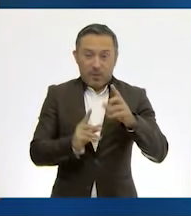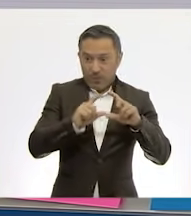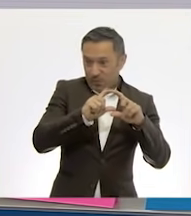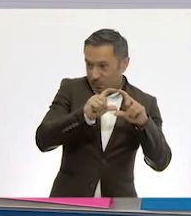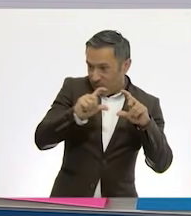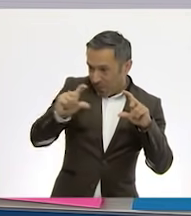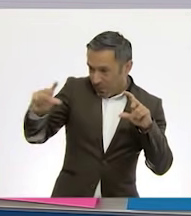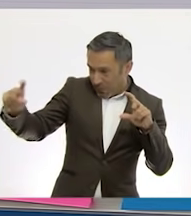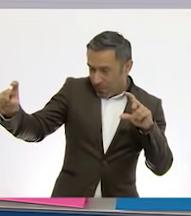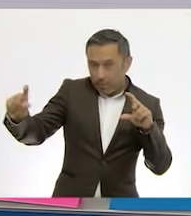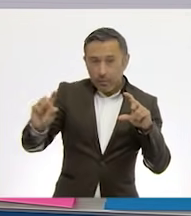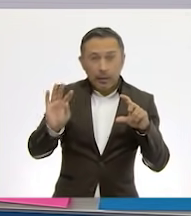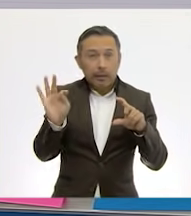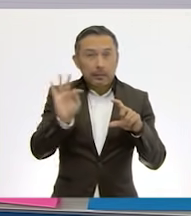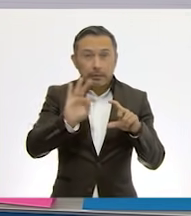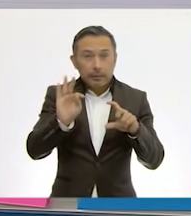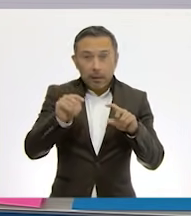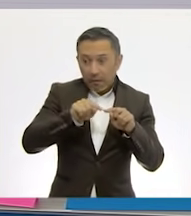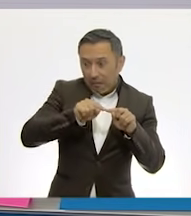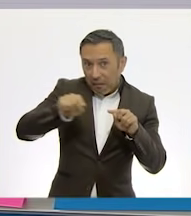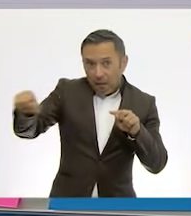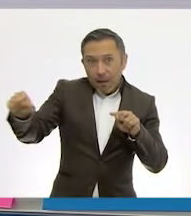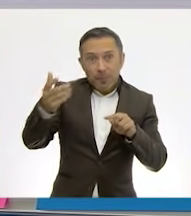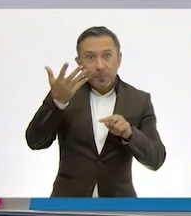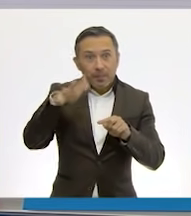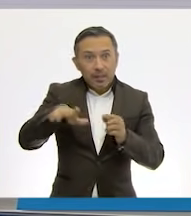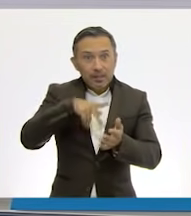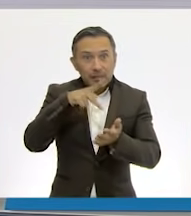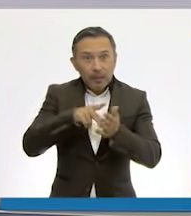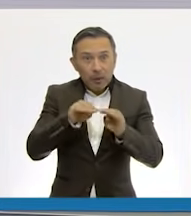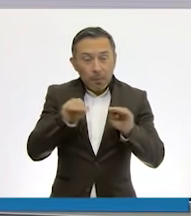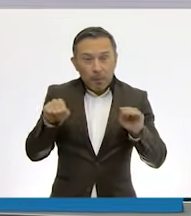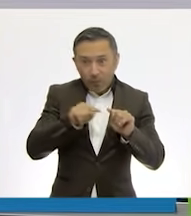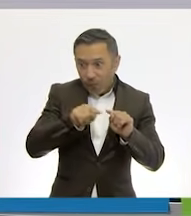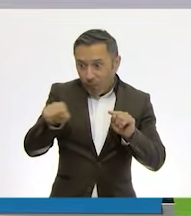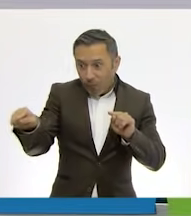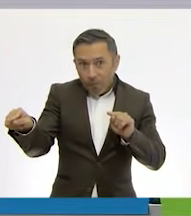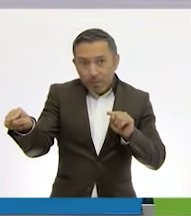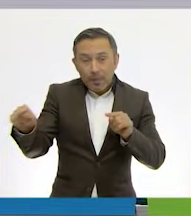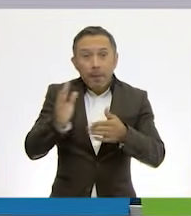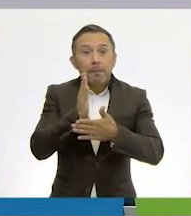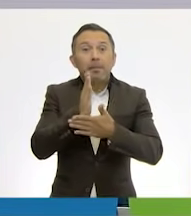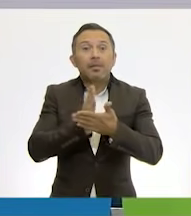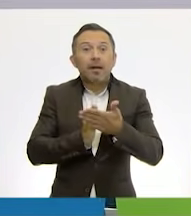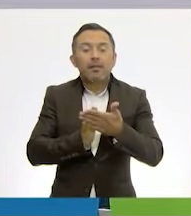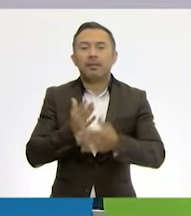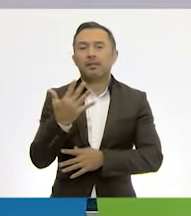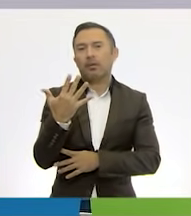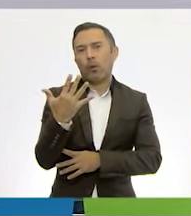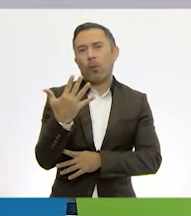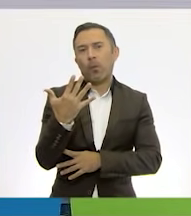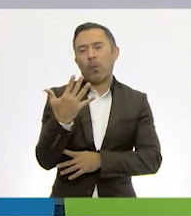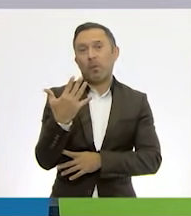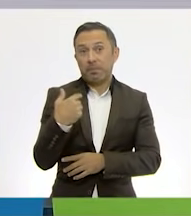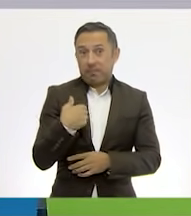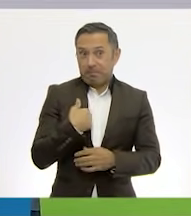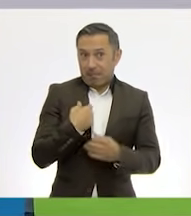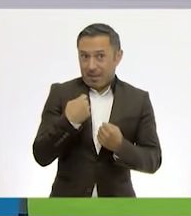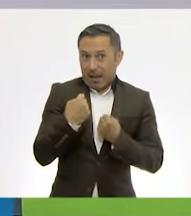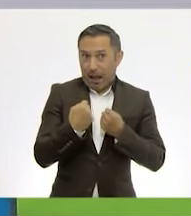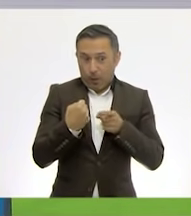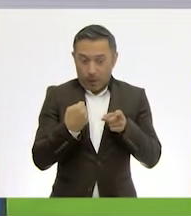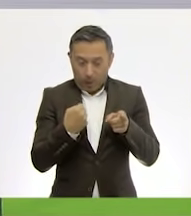pista mide 10 kilómetros, la mitad de 10 es 5. Así que creo que mi coche debo colocarlo